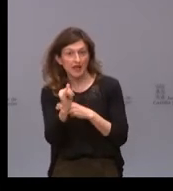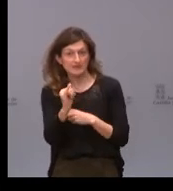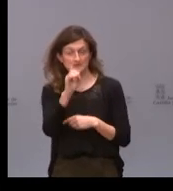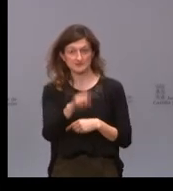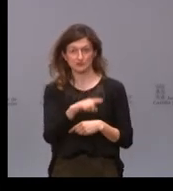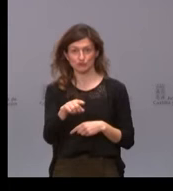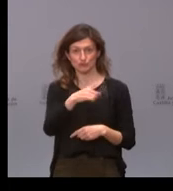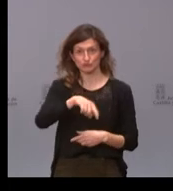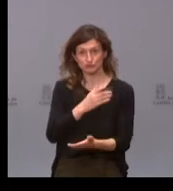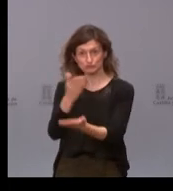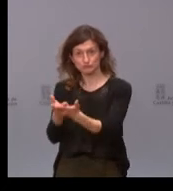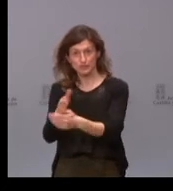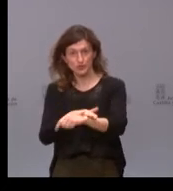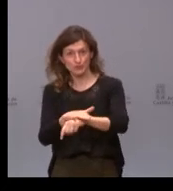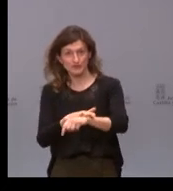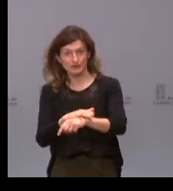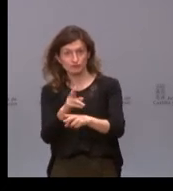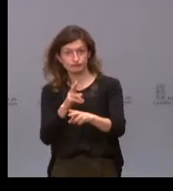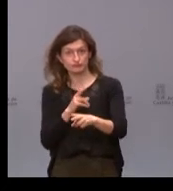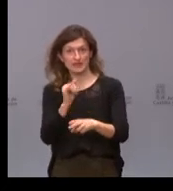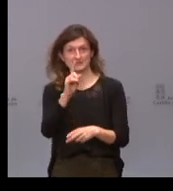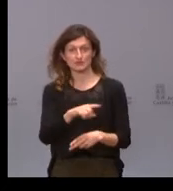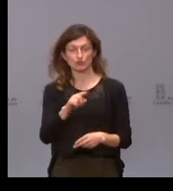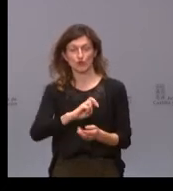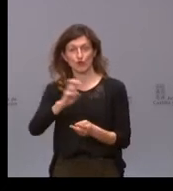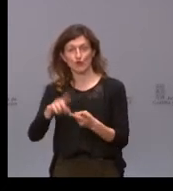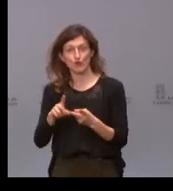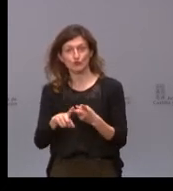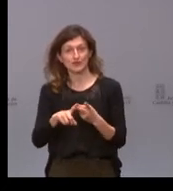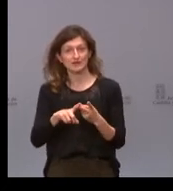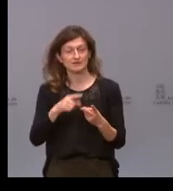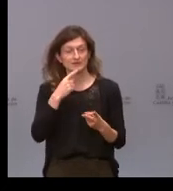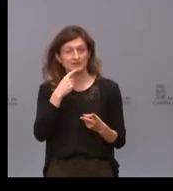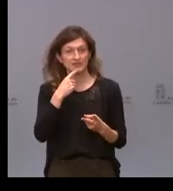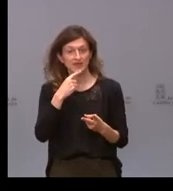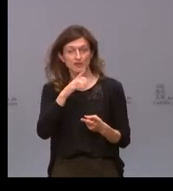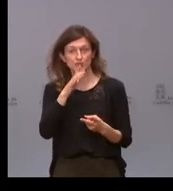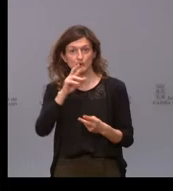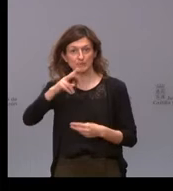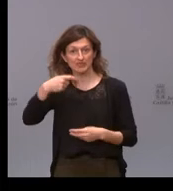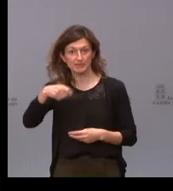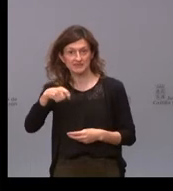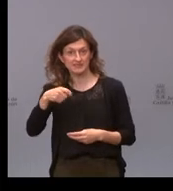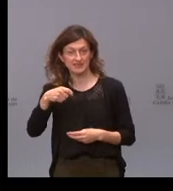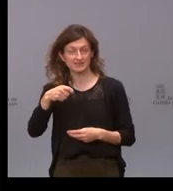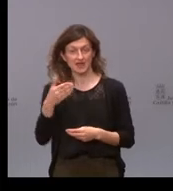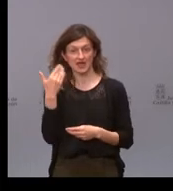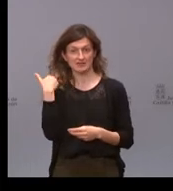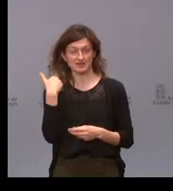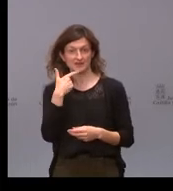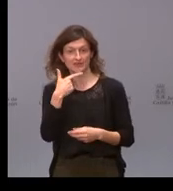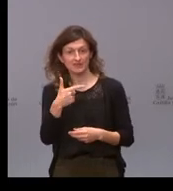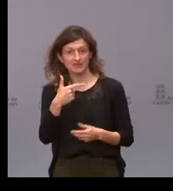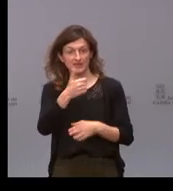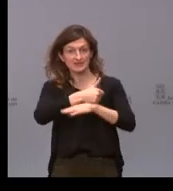le han planteado y otra cuestión que le quería plantear si les tranquiliza la interpretación que realizó la vicepresidenta carmen calvo ayer del